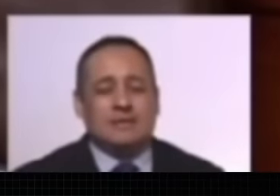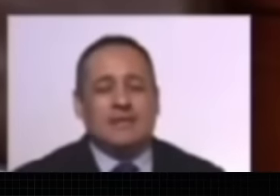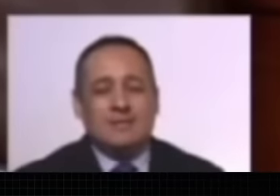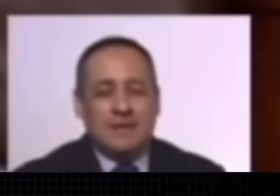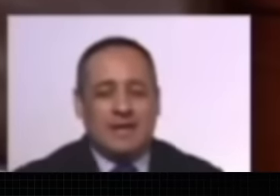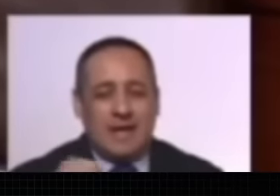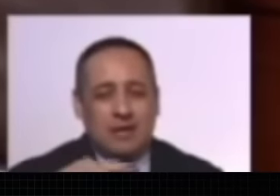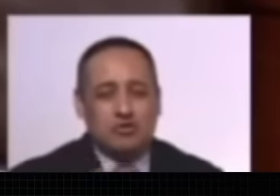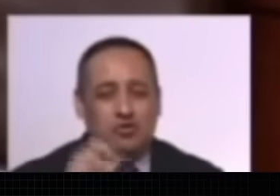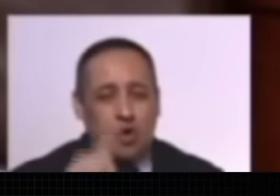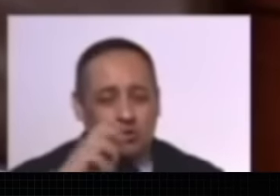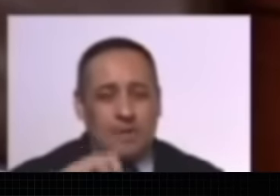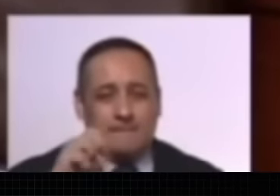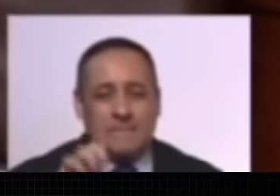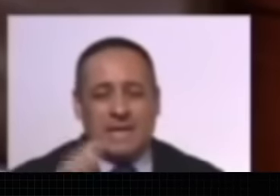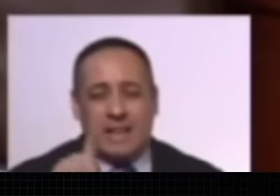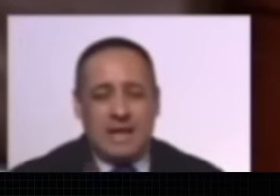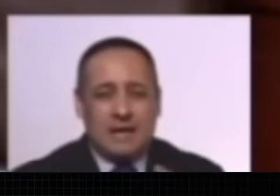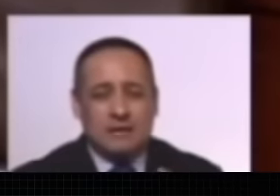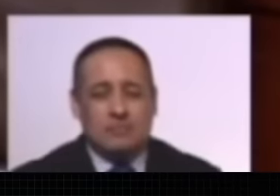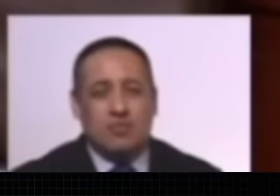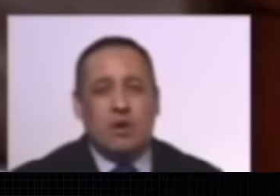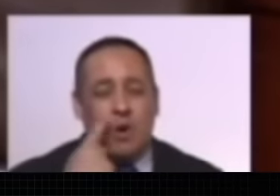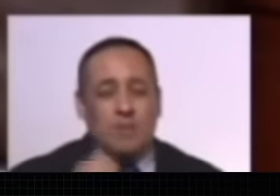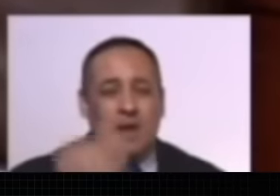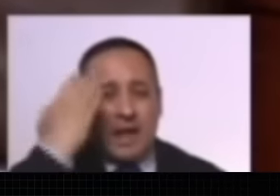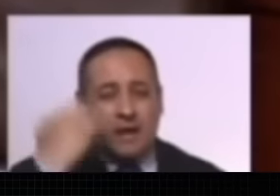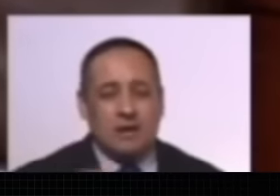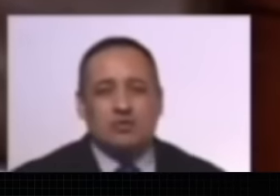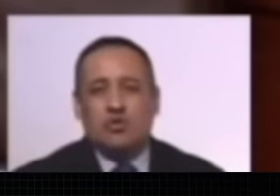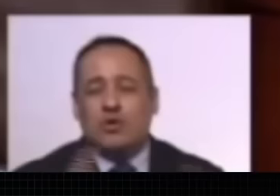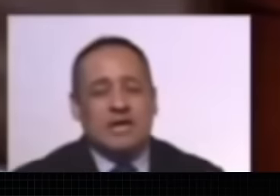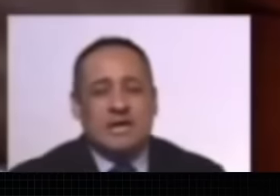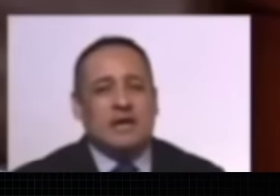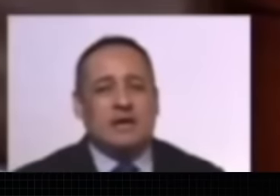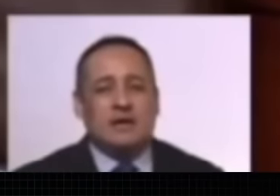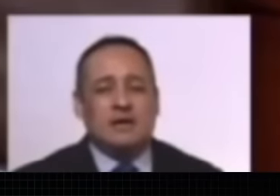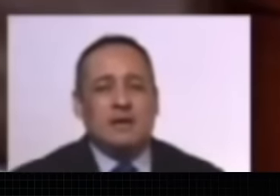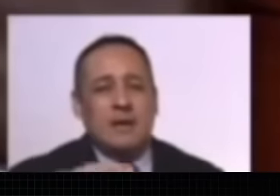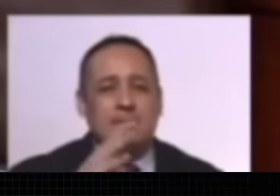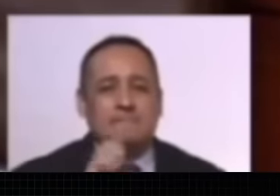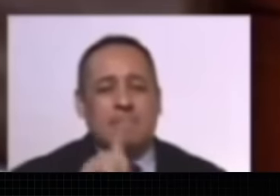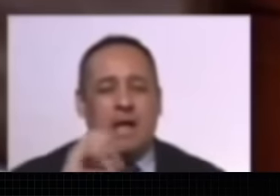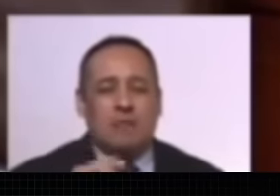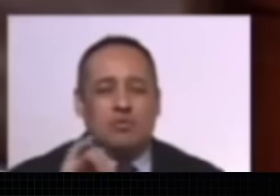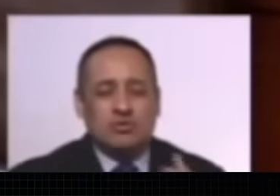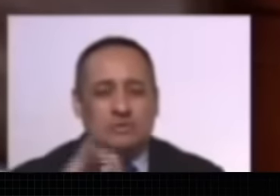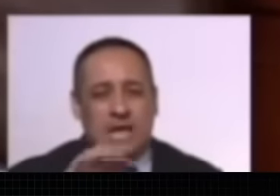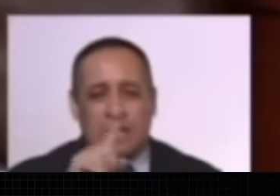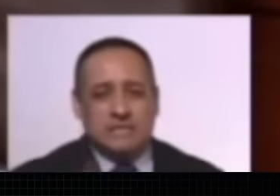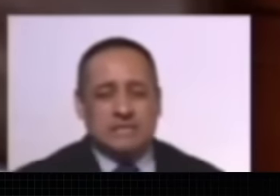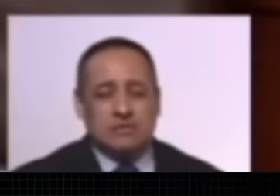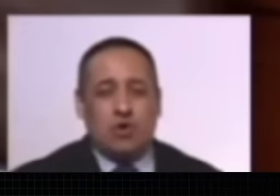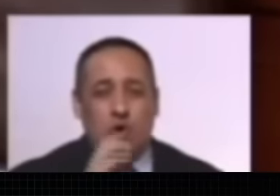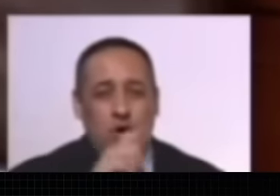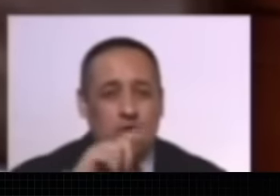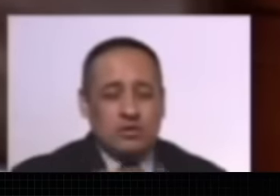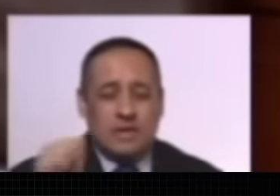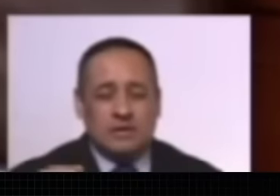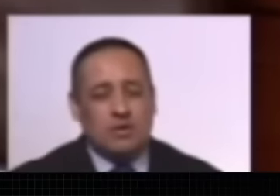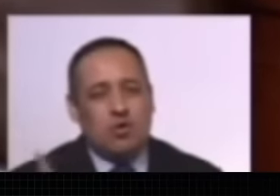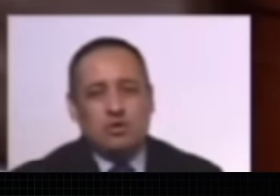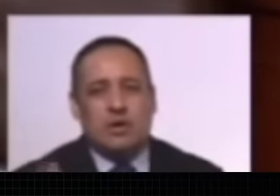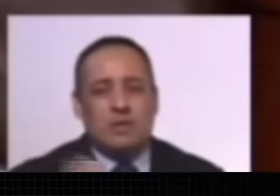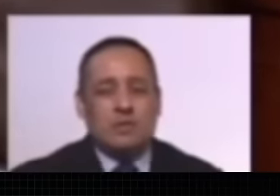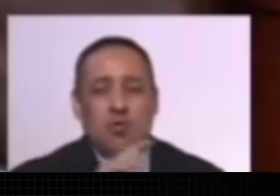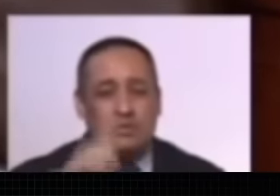Antonio Peláez Bardales con Alan García tampoco se atrevió. Pablo Sánchez con Ollanta, tampoco. Pablo Sánchez otra vez